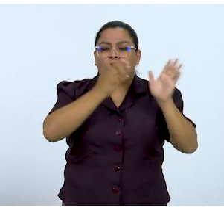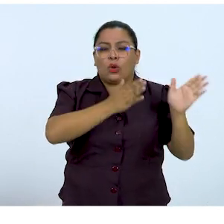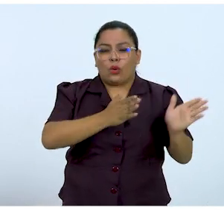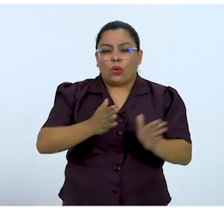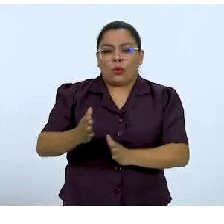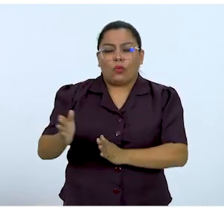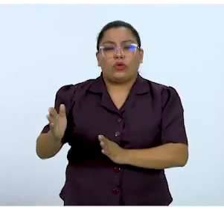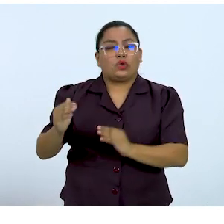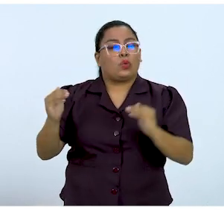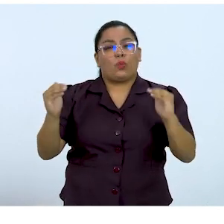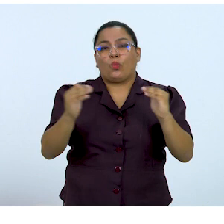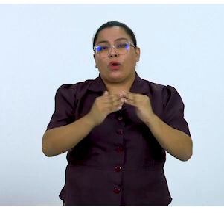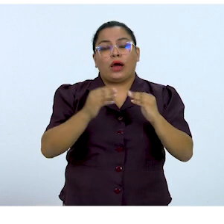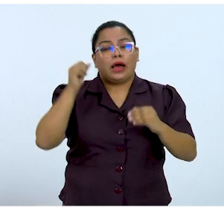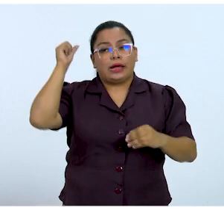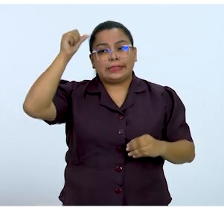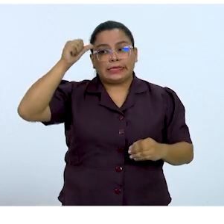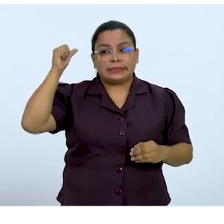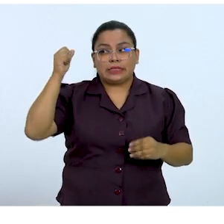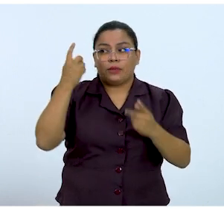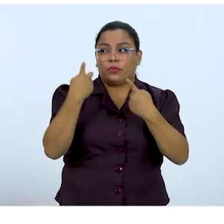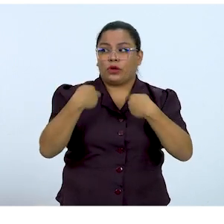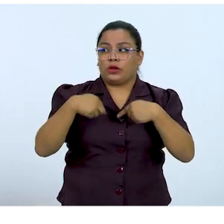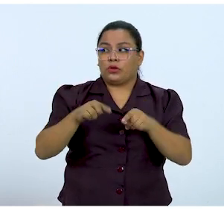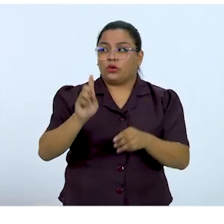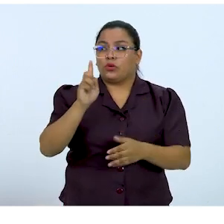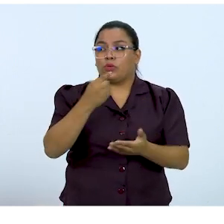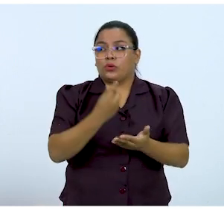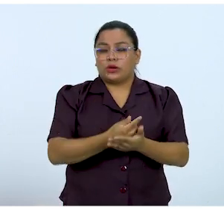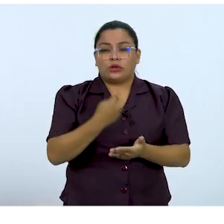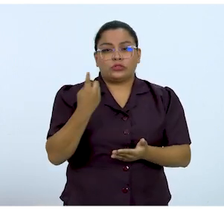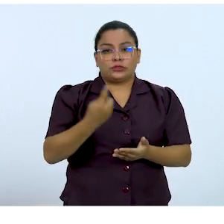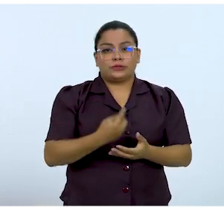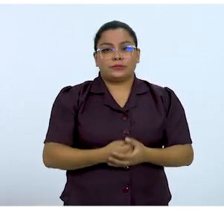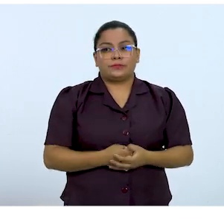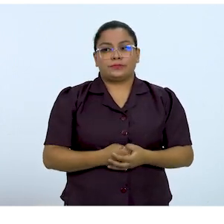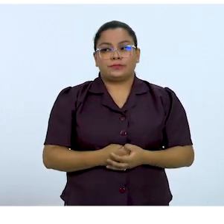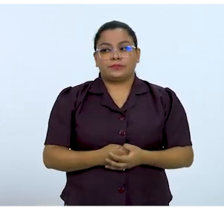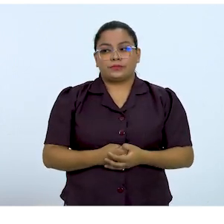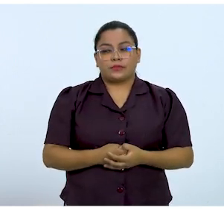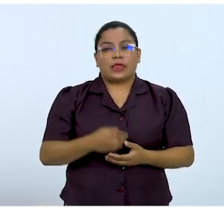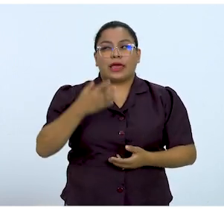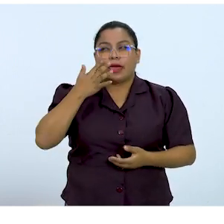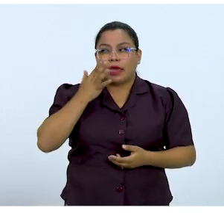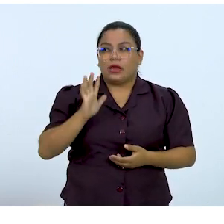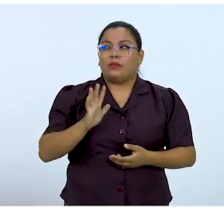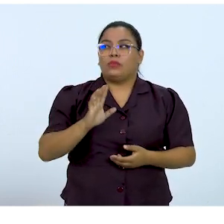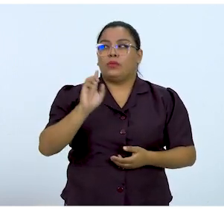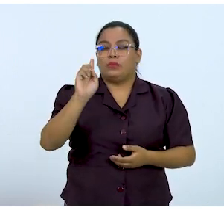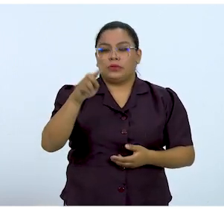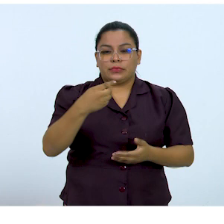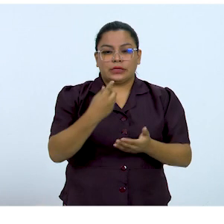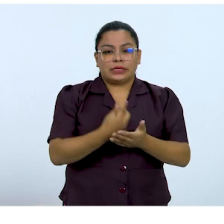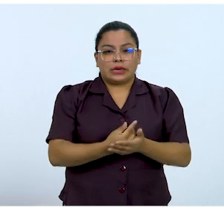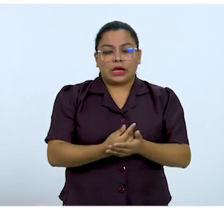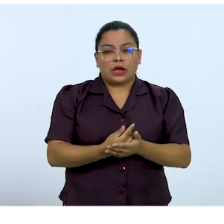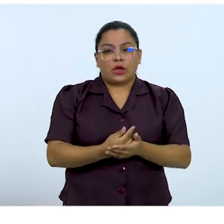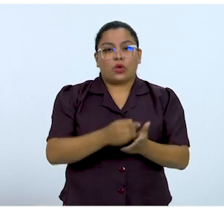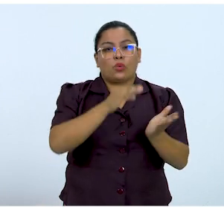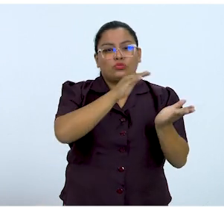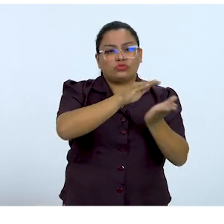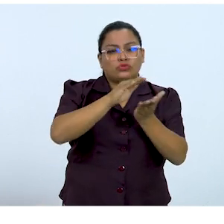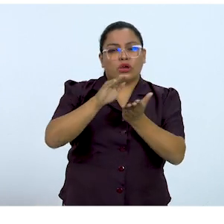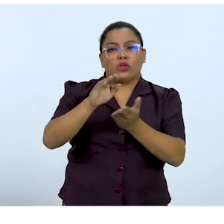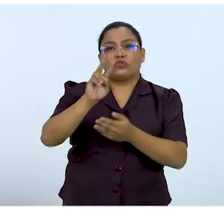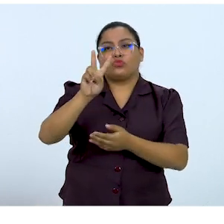que el patrón se cumple igual cuando analizamos la secuencia de un grado solamente. Por ejemplo, en primer grado, en